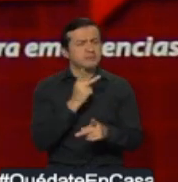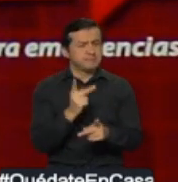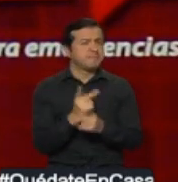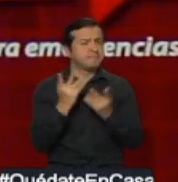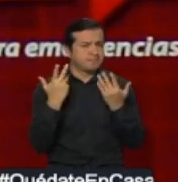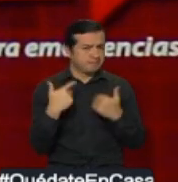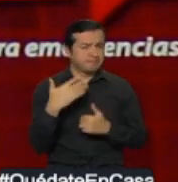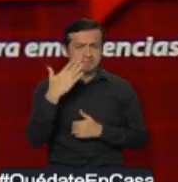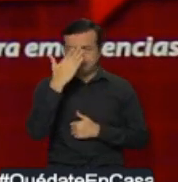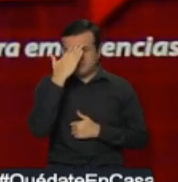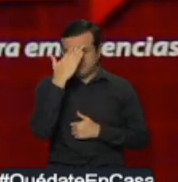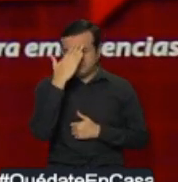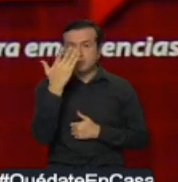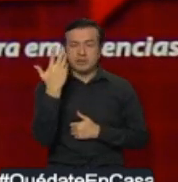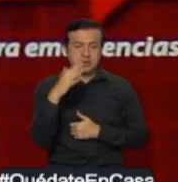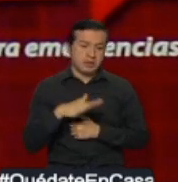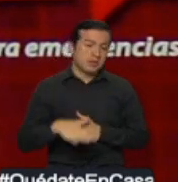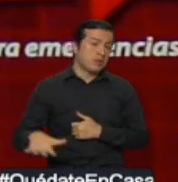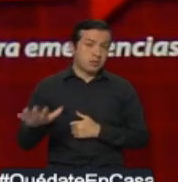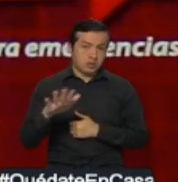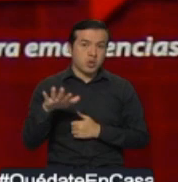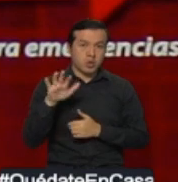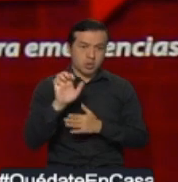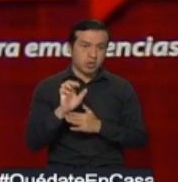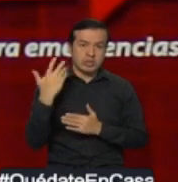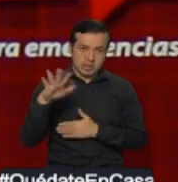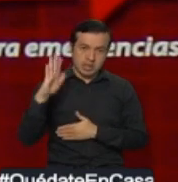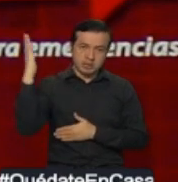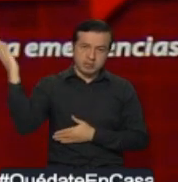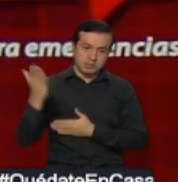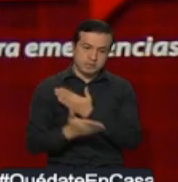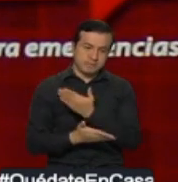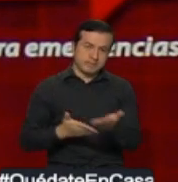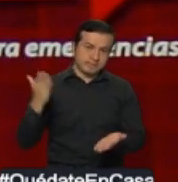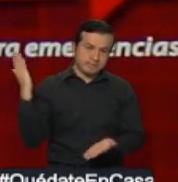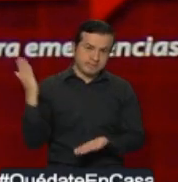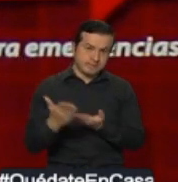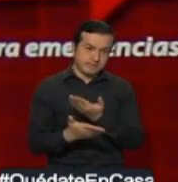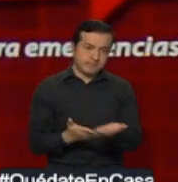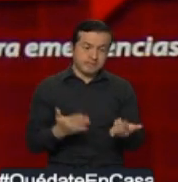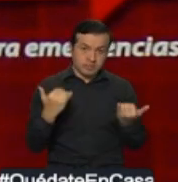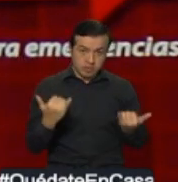tenemos una producción mayor y están entrando